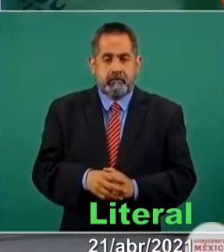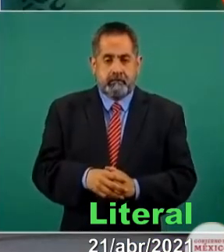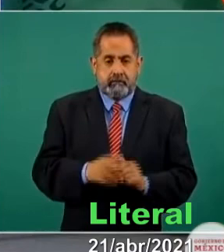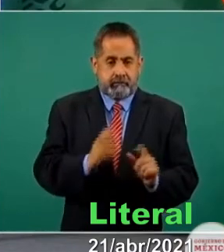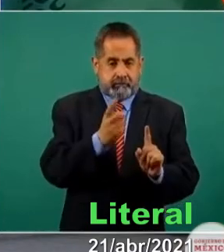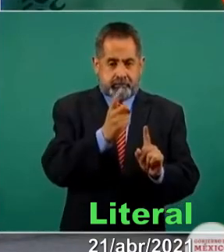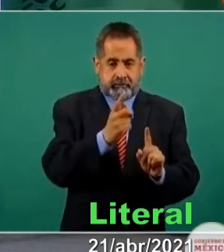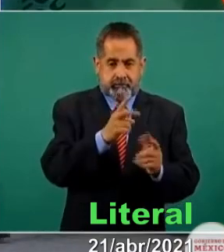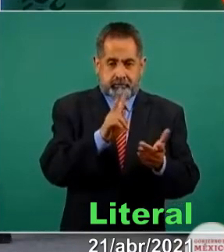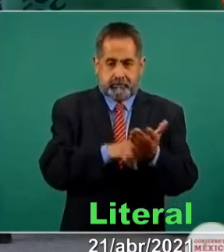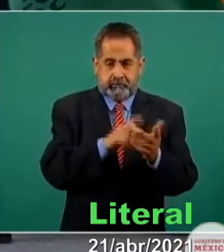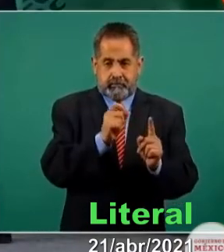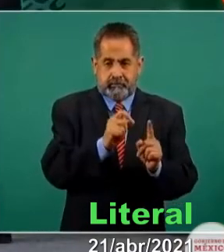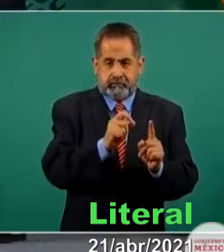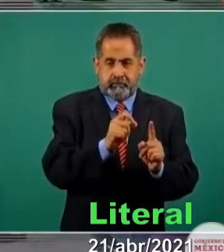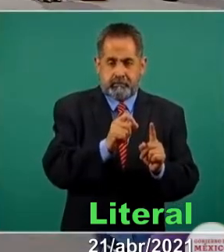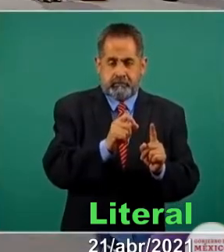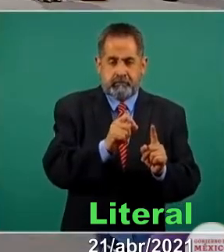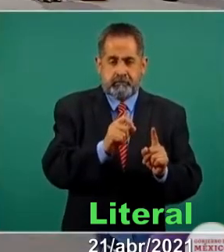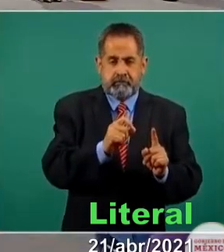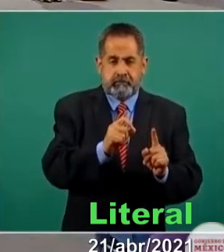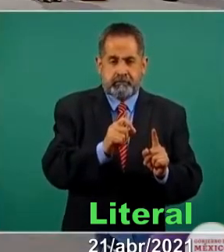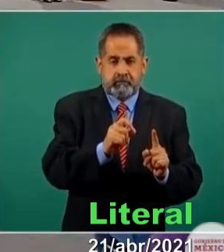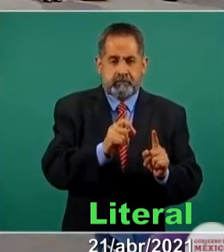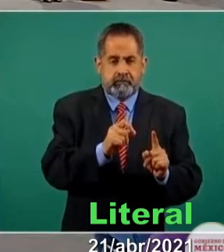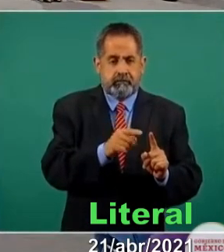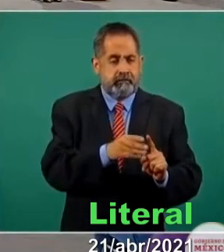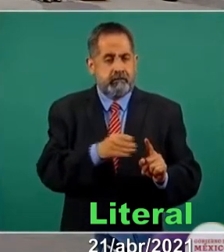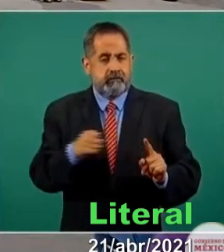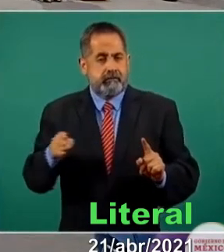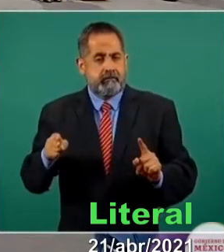diciembre 20,